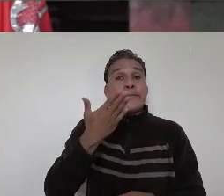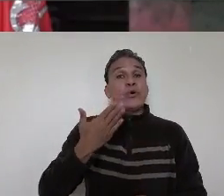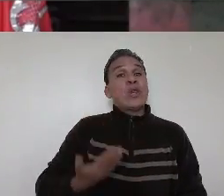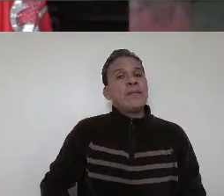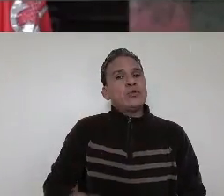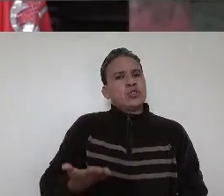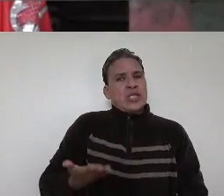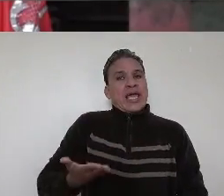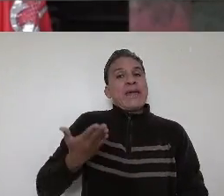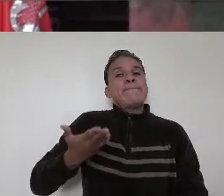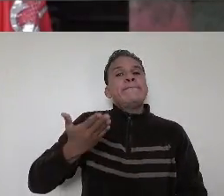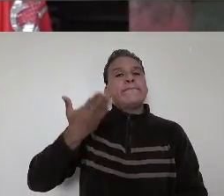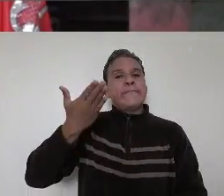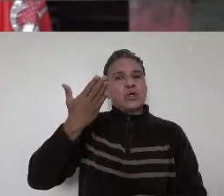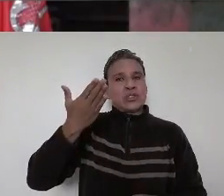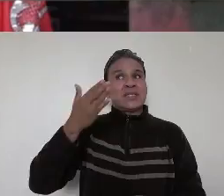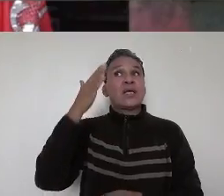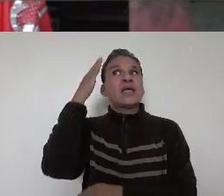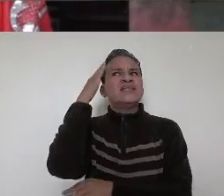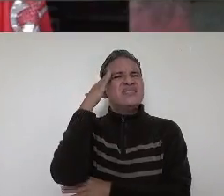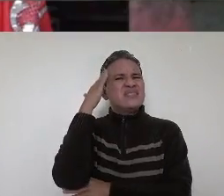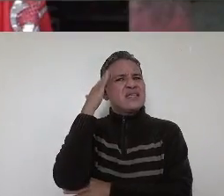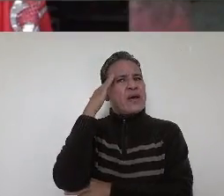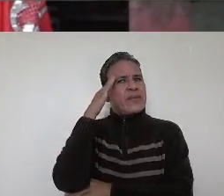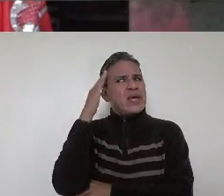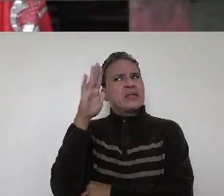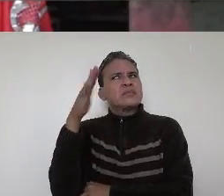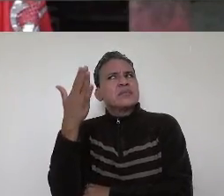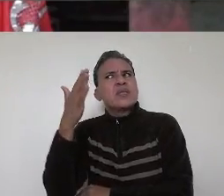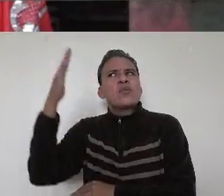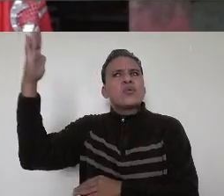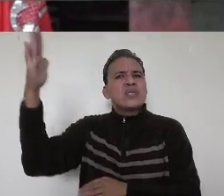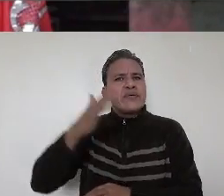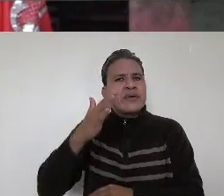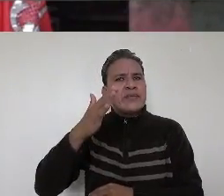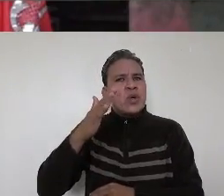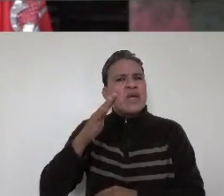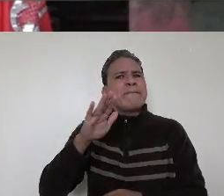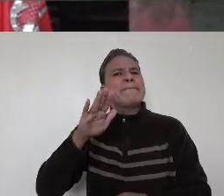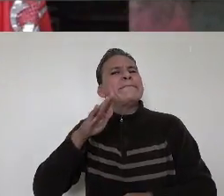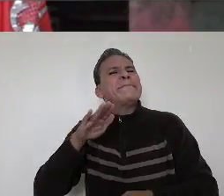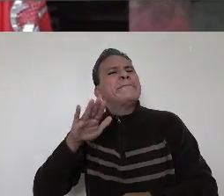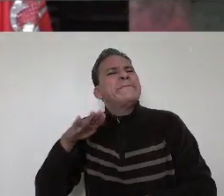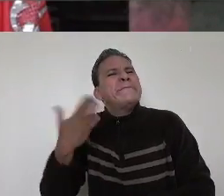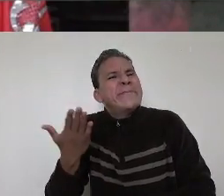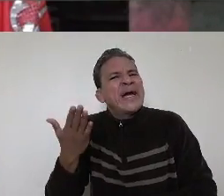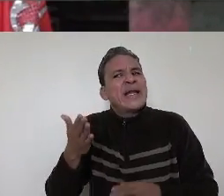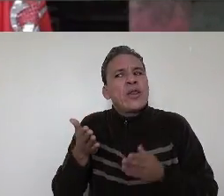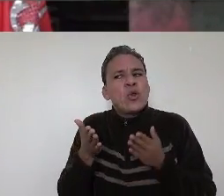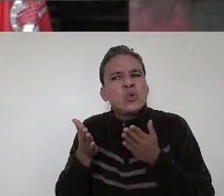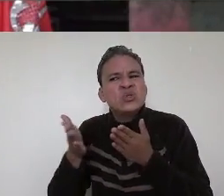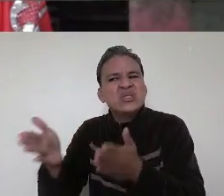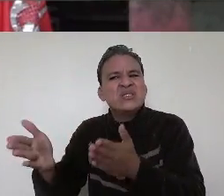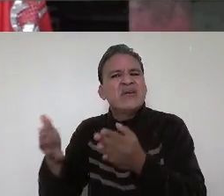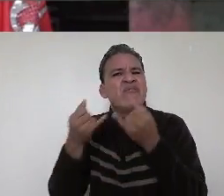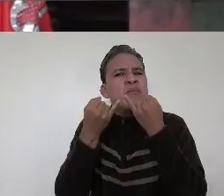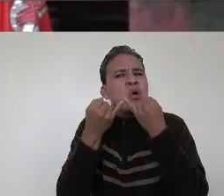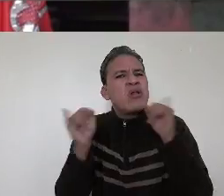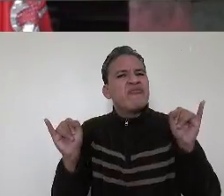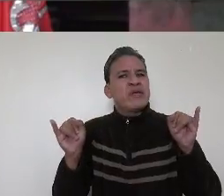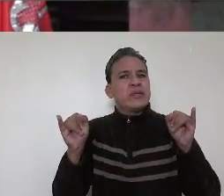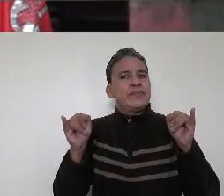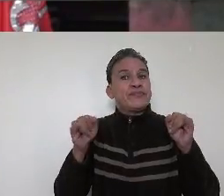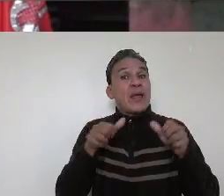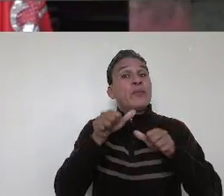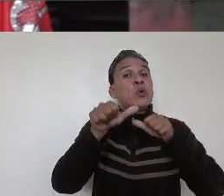importante: saber de dónde venimos y saber hacia dónde vamos. Porque tenemos una herencia que